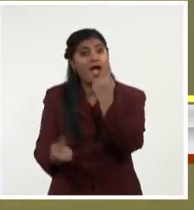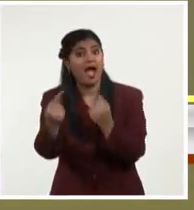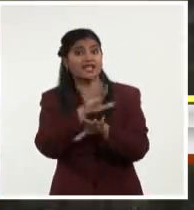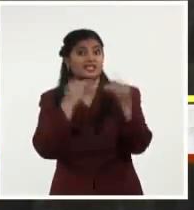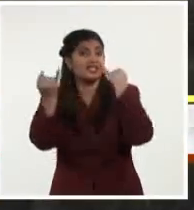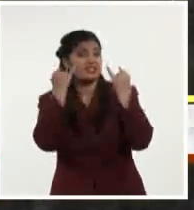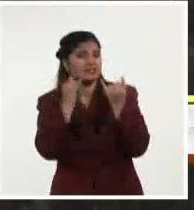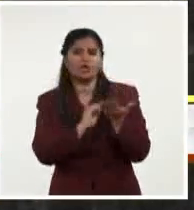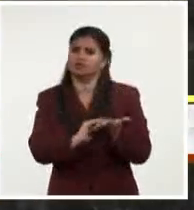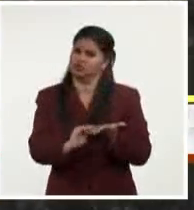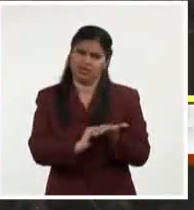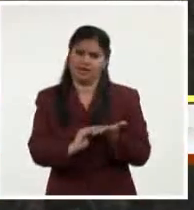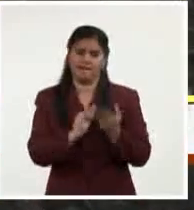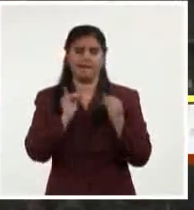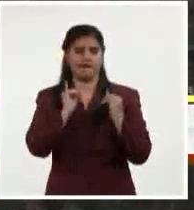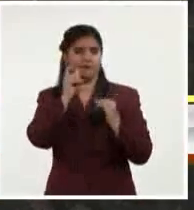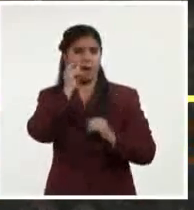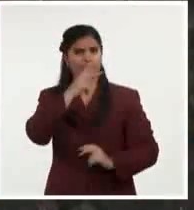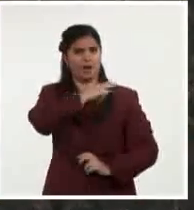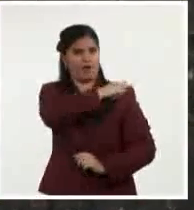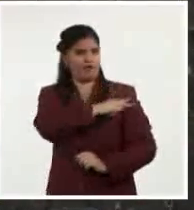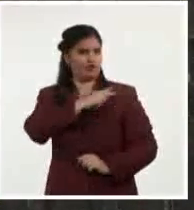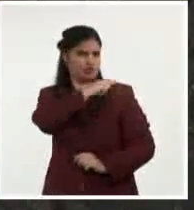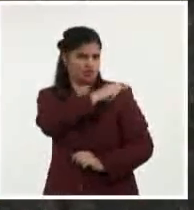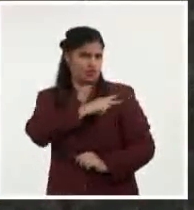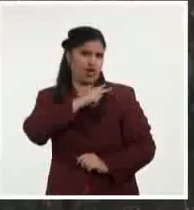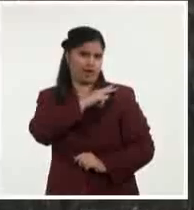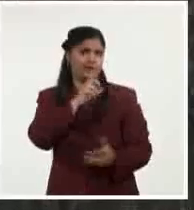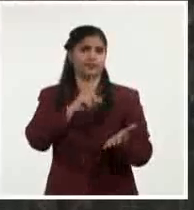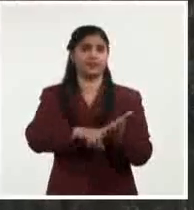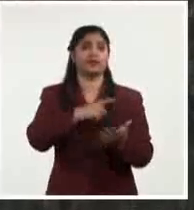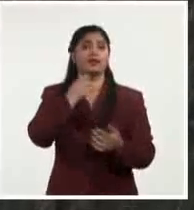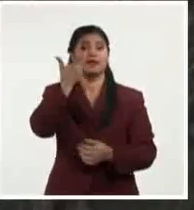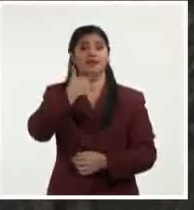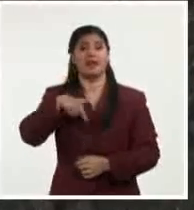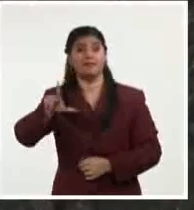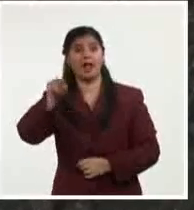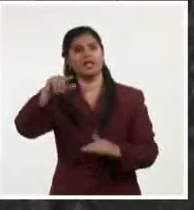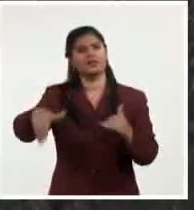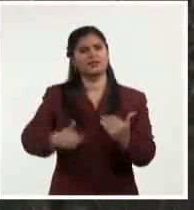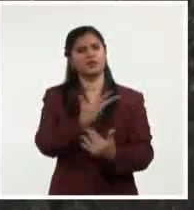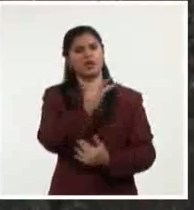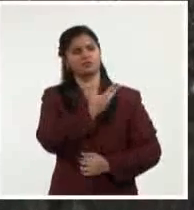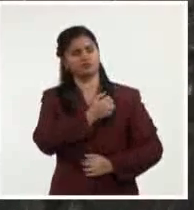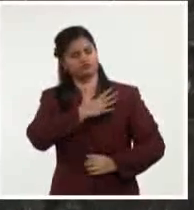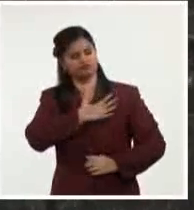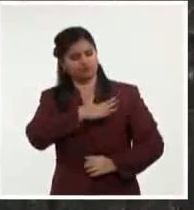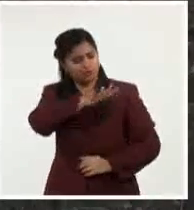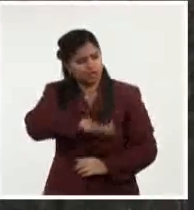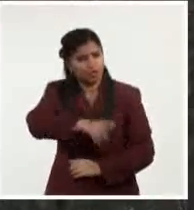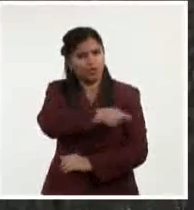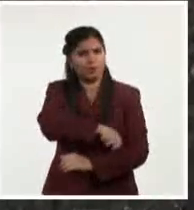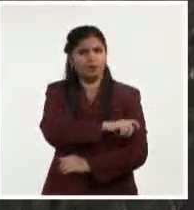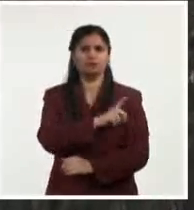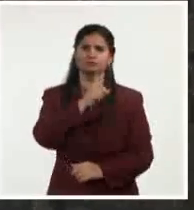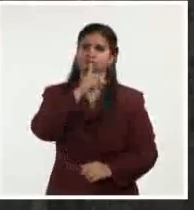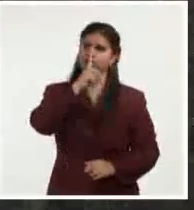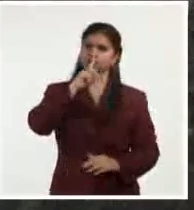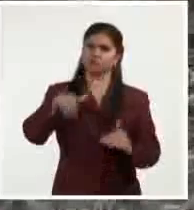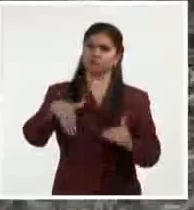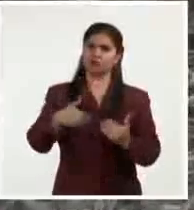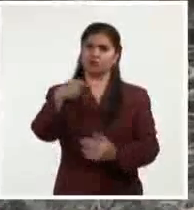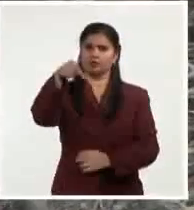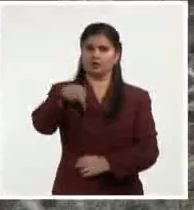lunes un alto funcionario local. Nepal conmemora esta jornada un día de luto nacional tras este desastre aéreo